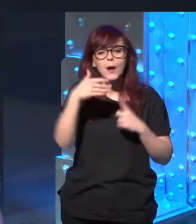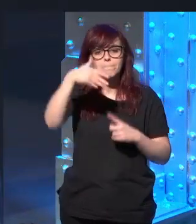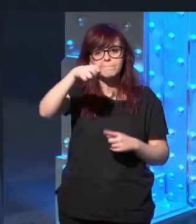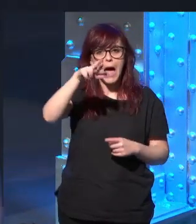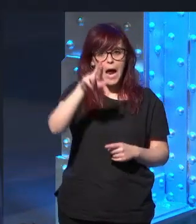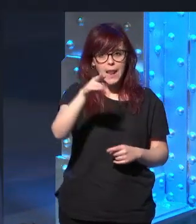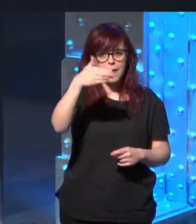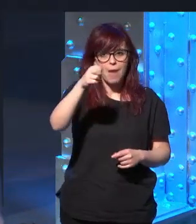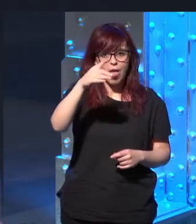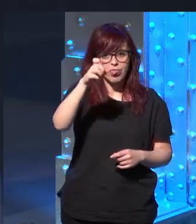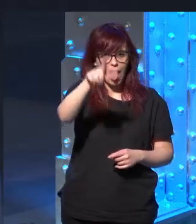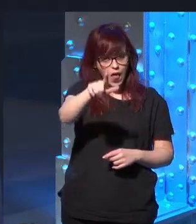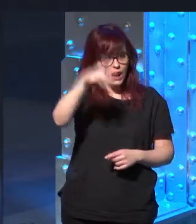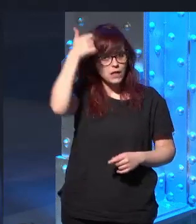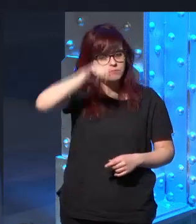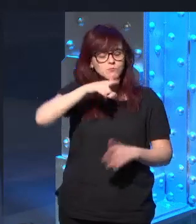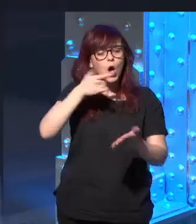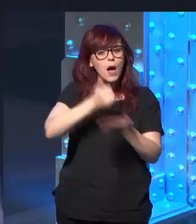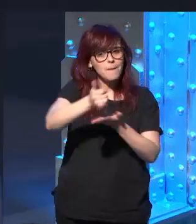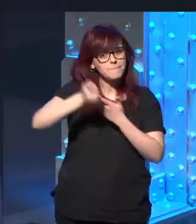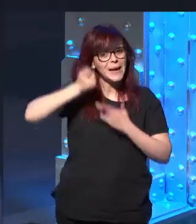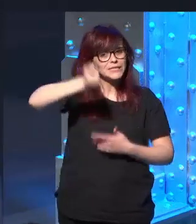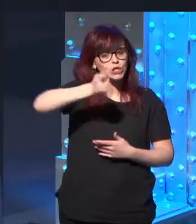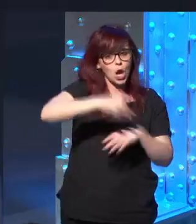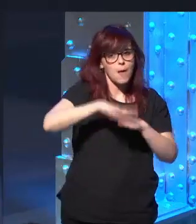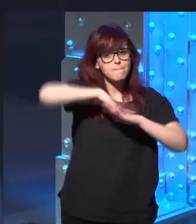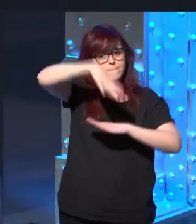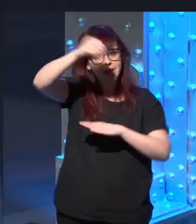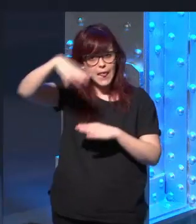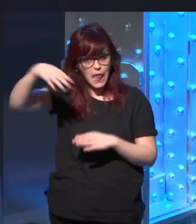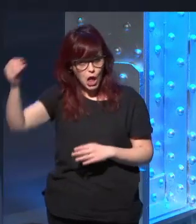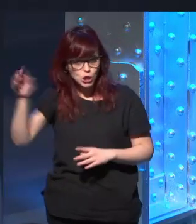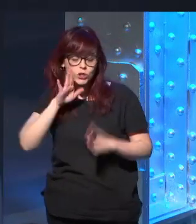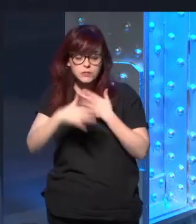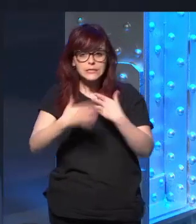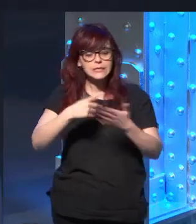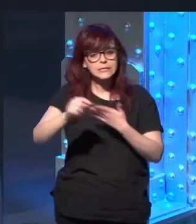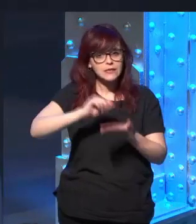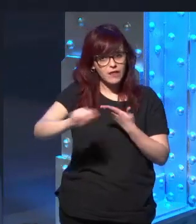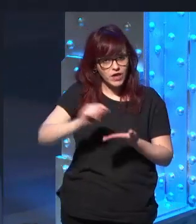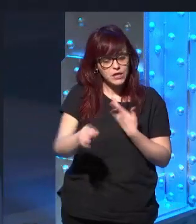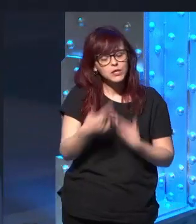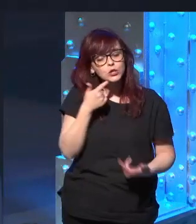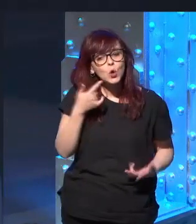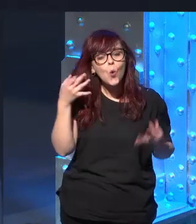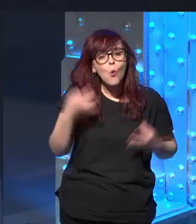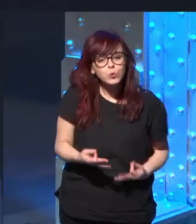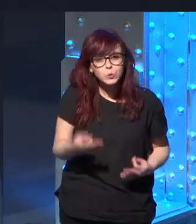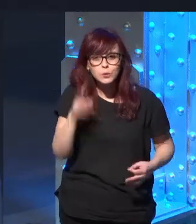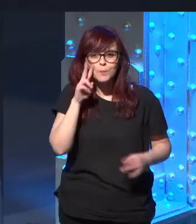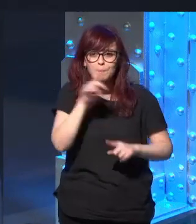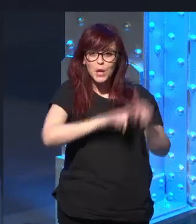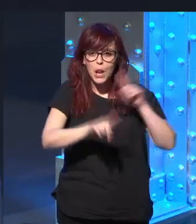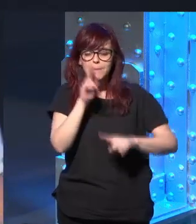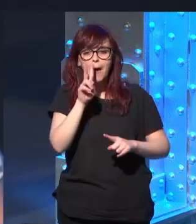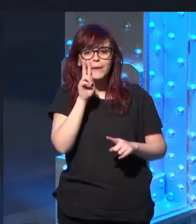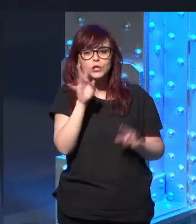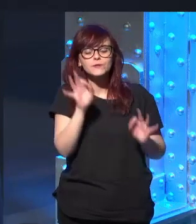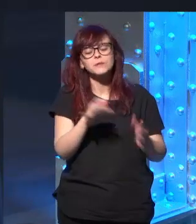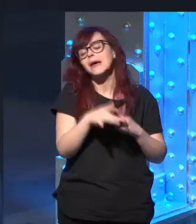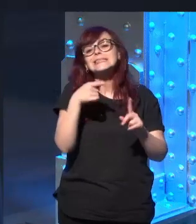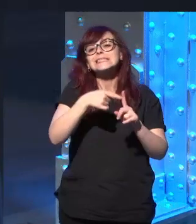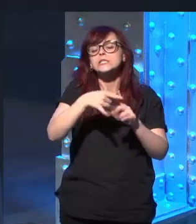Badal, él es campesino, o sea, él es pastor en los Pirineos, ¿no? Y escribe, ¿no? Yo el problema que veo, y insisto